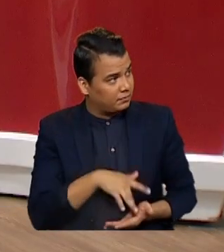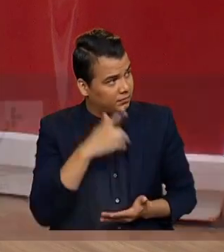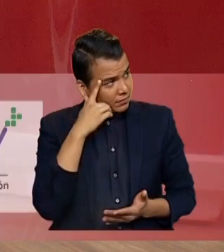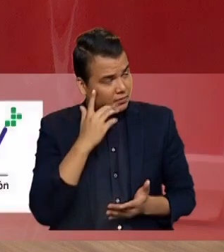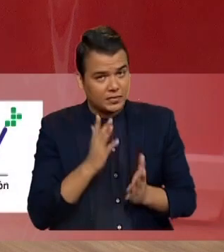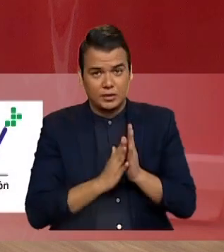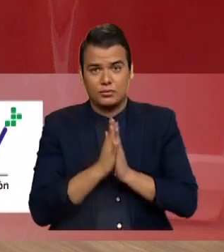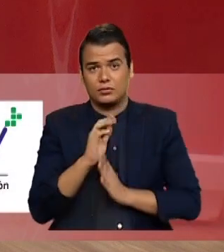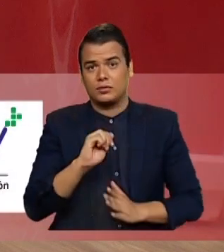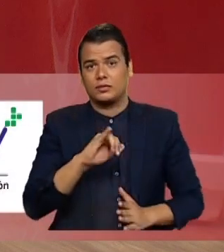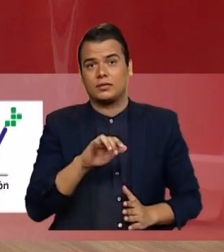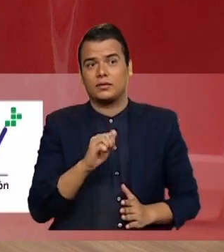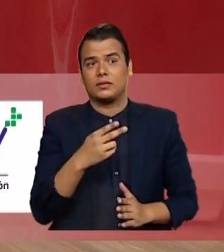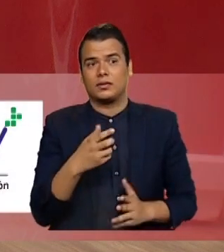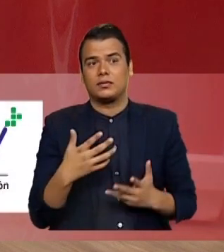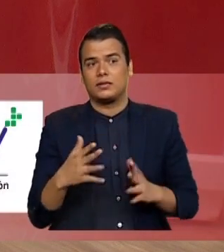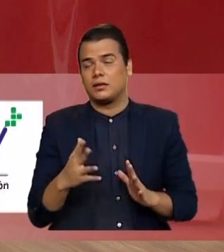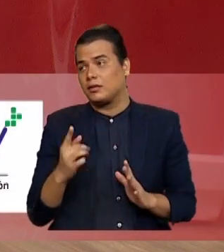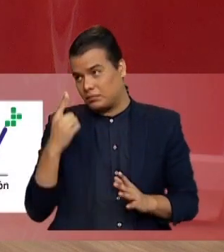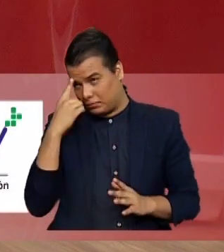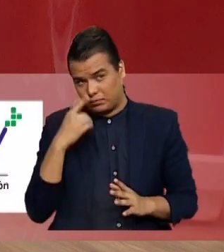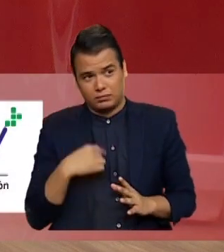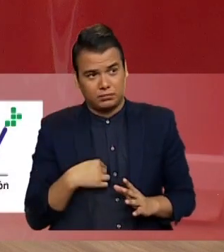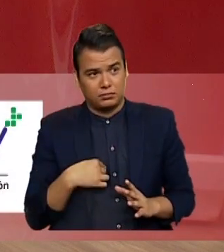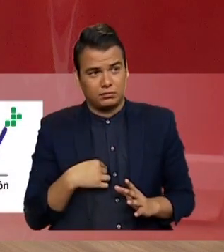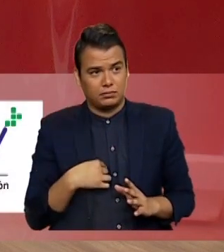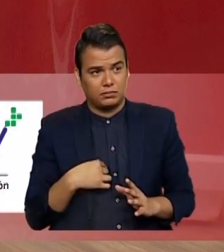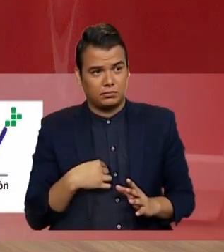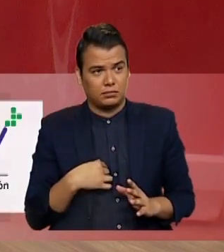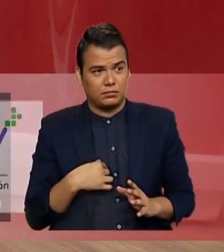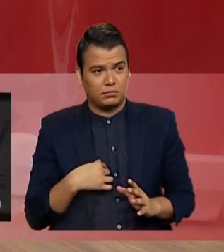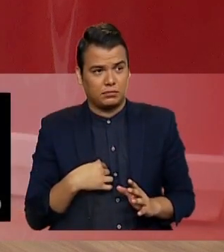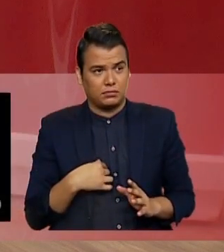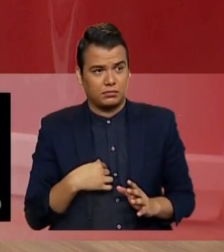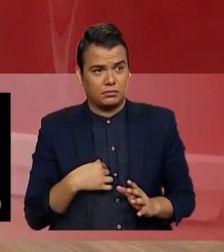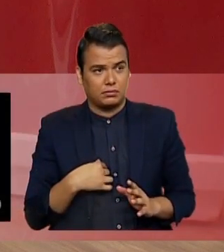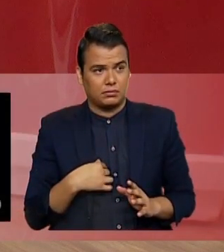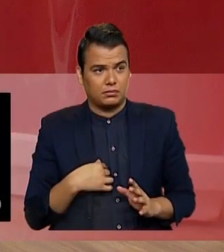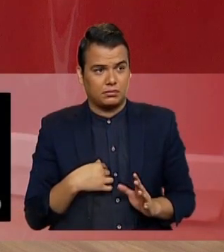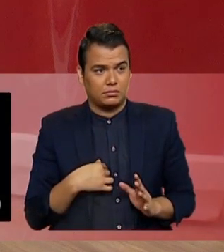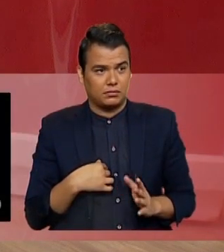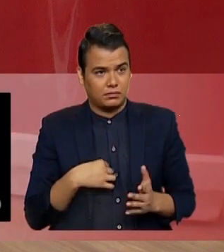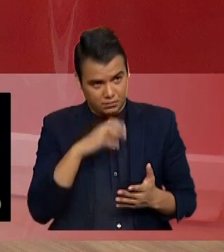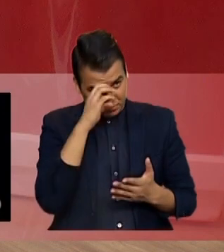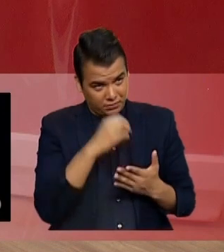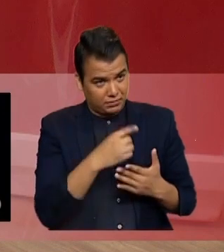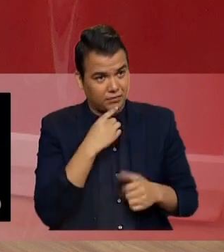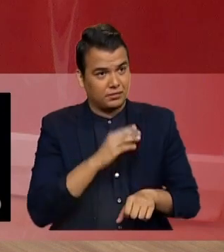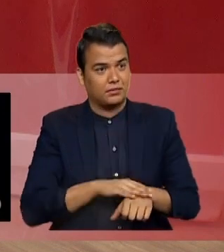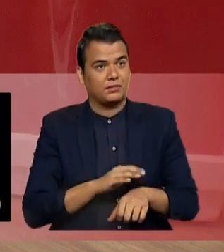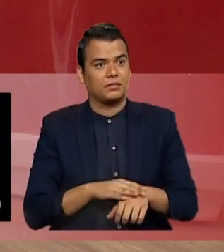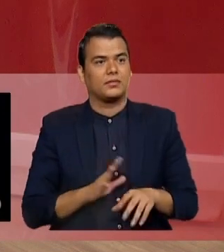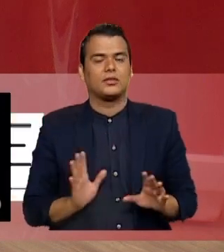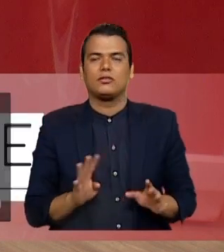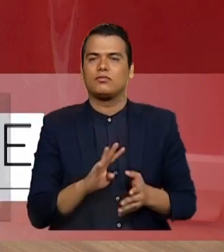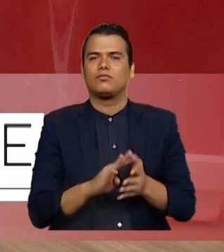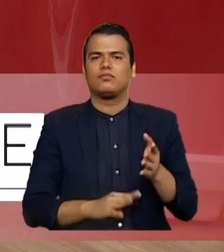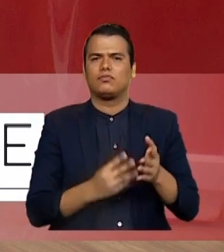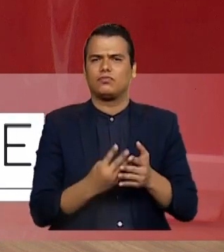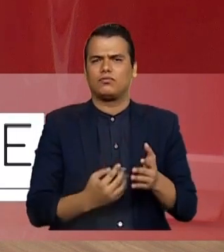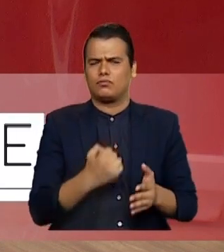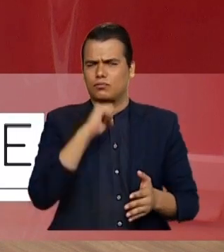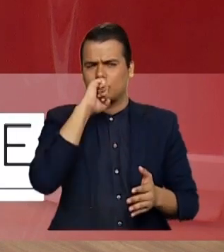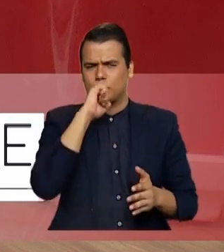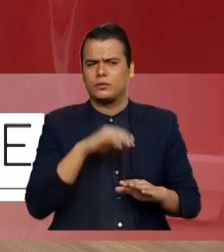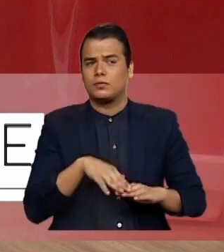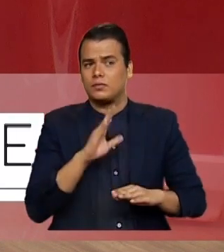final Ajax-Barcelona. Venga, pero para mí campeón Ajax. Pero un momentito. Sí. ¿Usted se atreve? Nosotros ya opinamos, usted no ha dicho nada. No, yo me voy con Barcelona, me encanta el fútbol